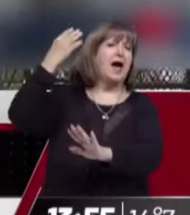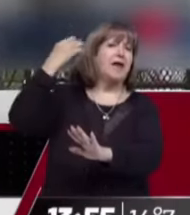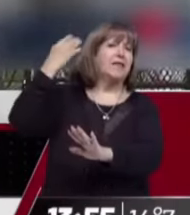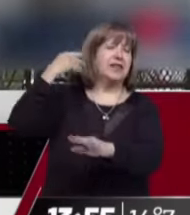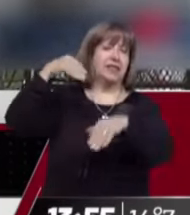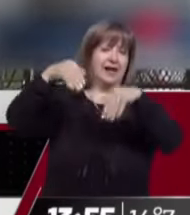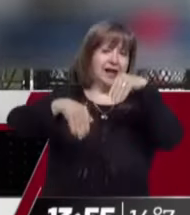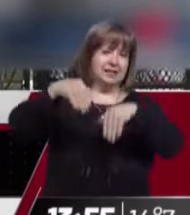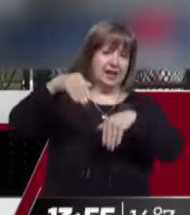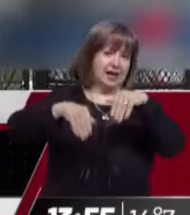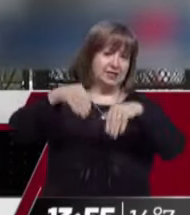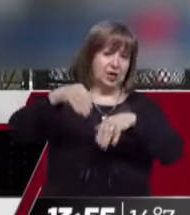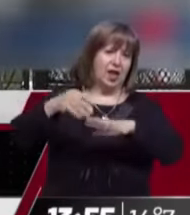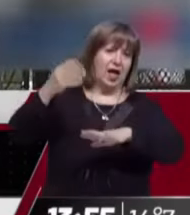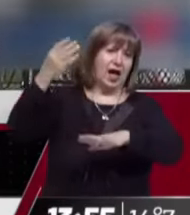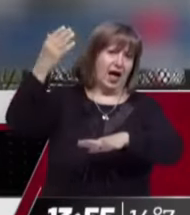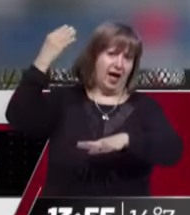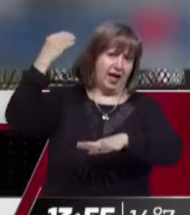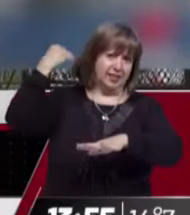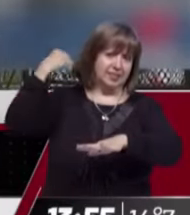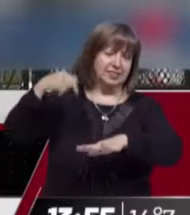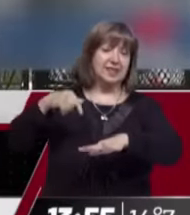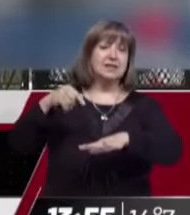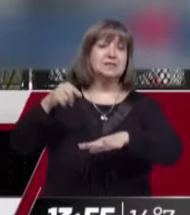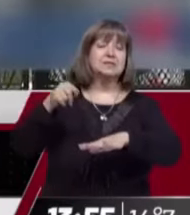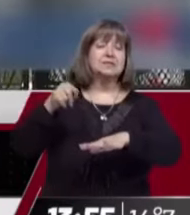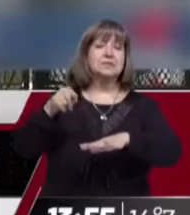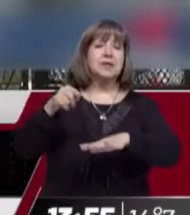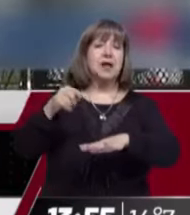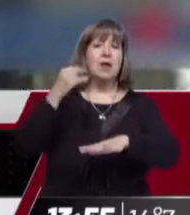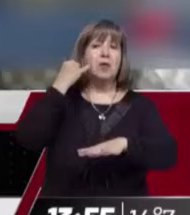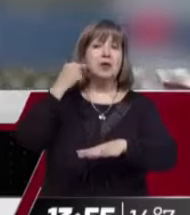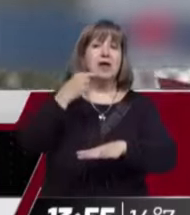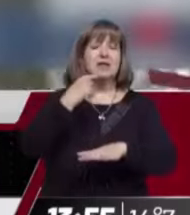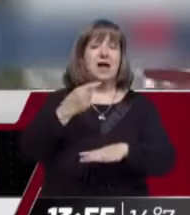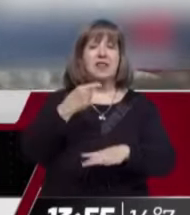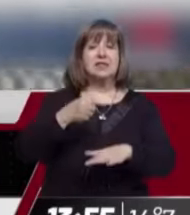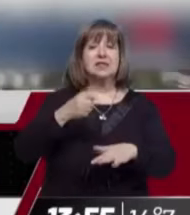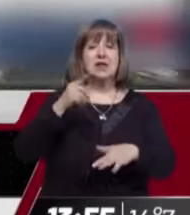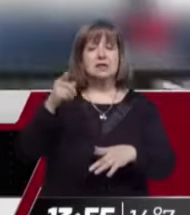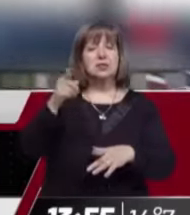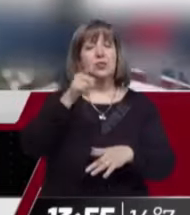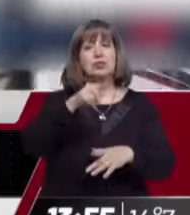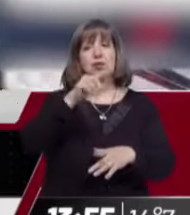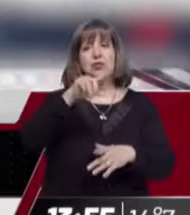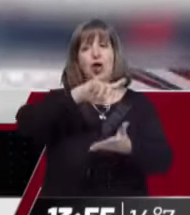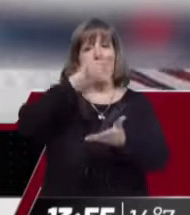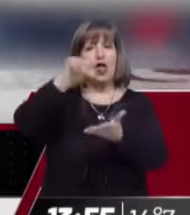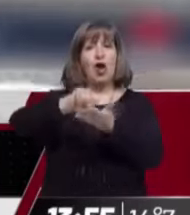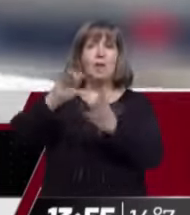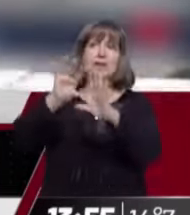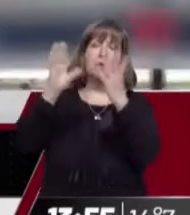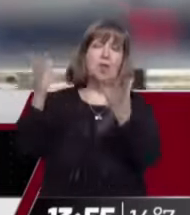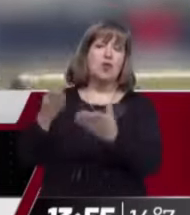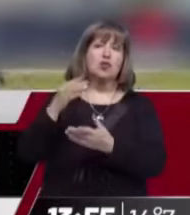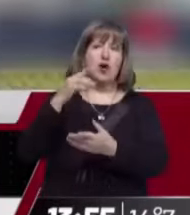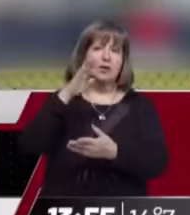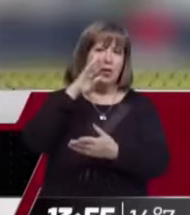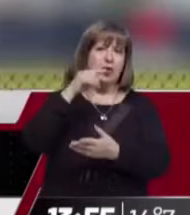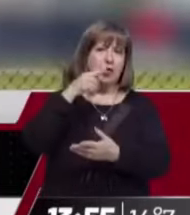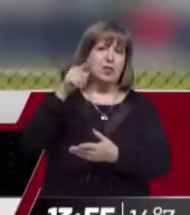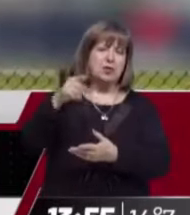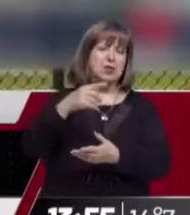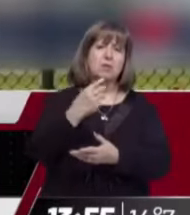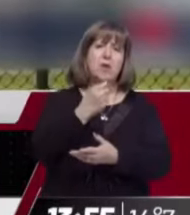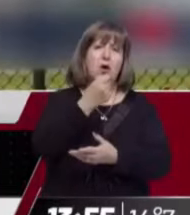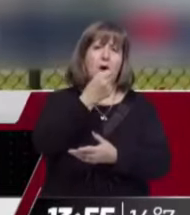las elecciones en la que, bueno, es acusado de fraude directamente por varios países, entre ellos Estados Unidos,